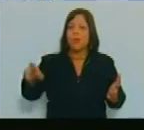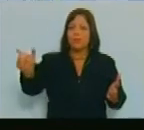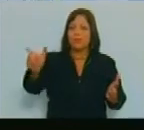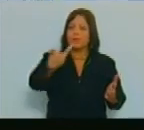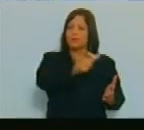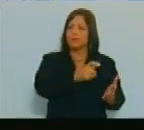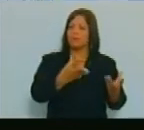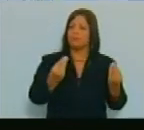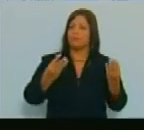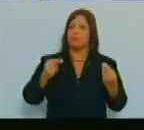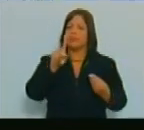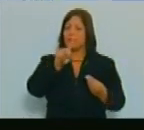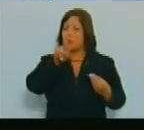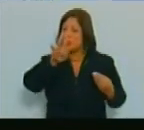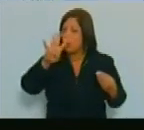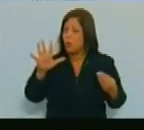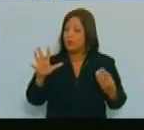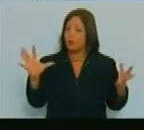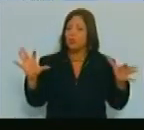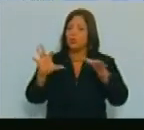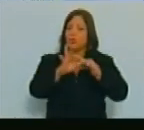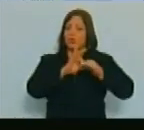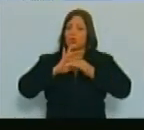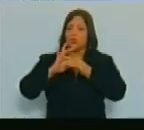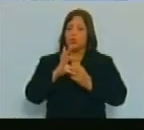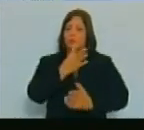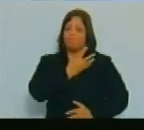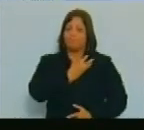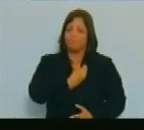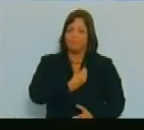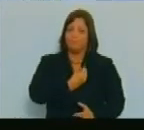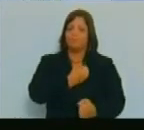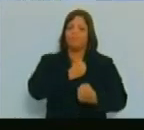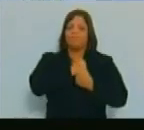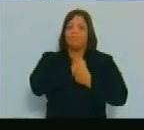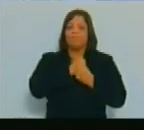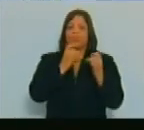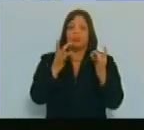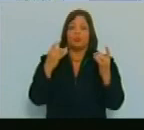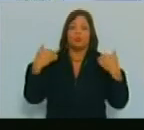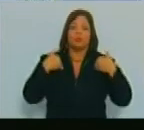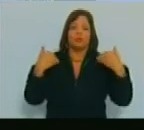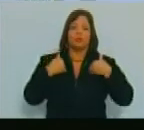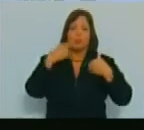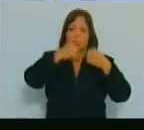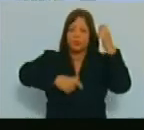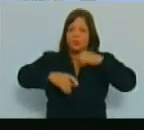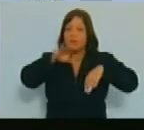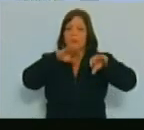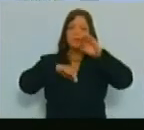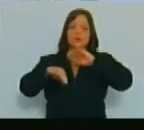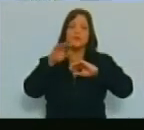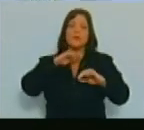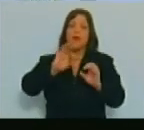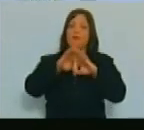seres humanos y nos unimos al pesar de los familiares de las víctimas